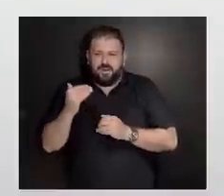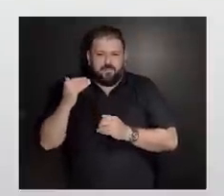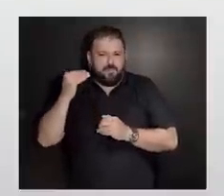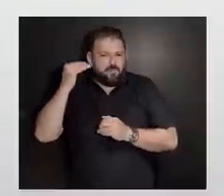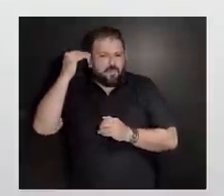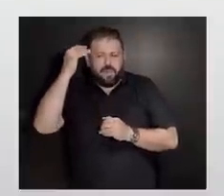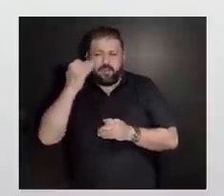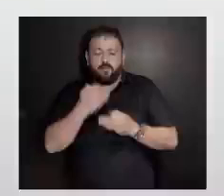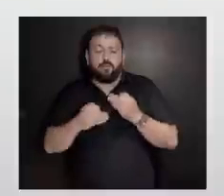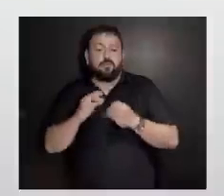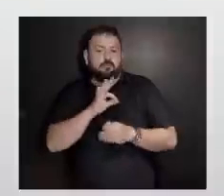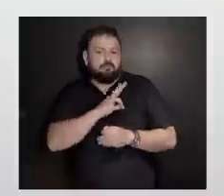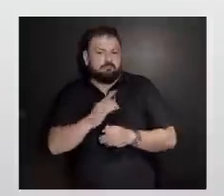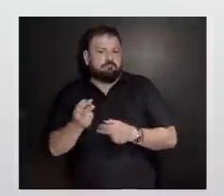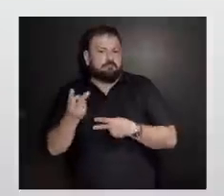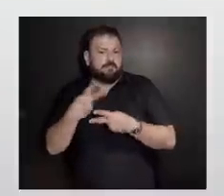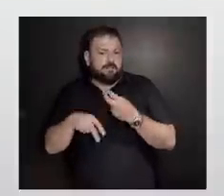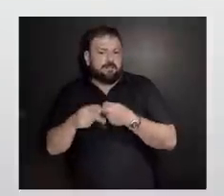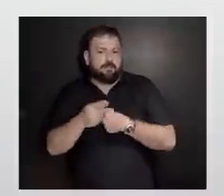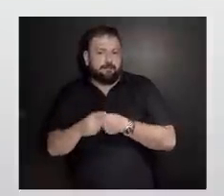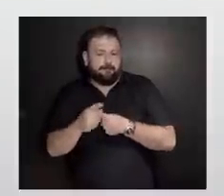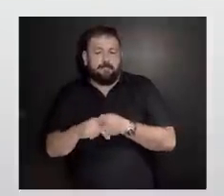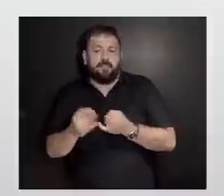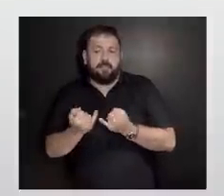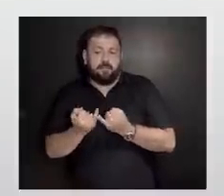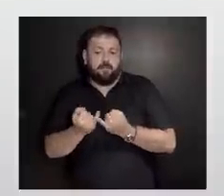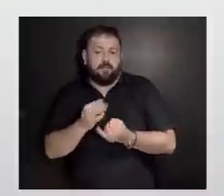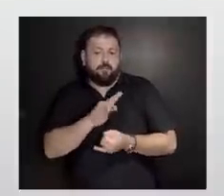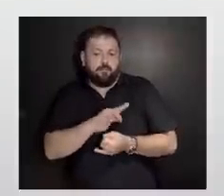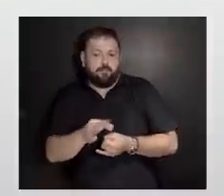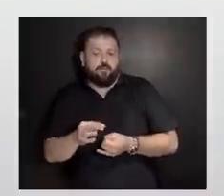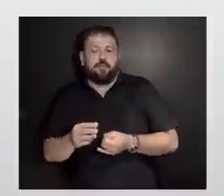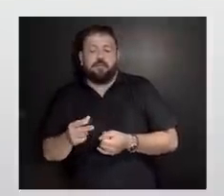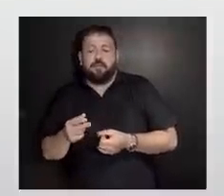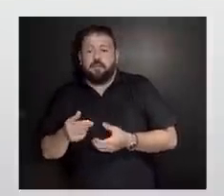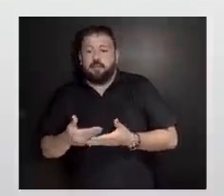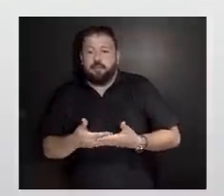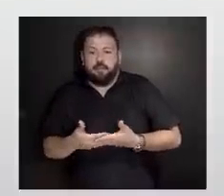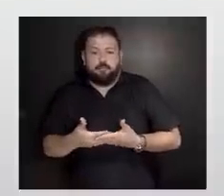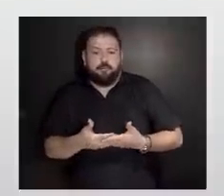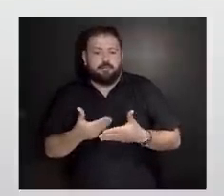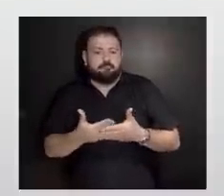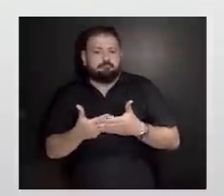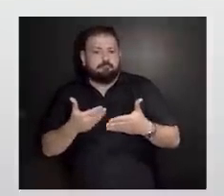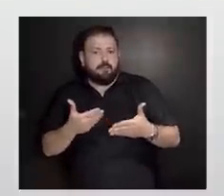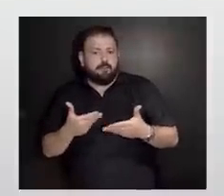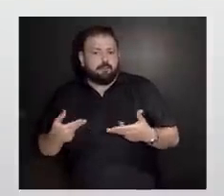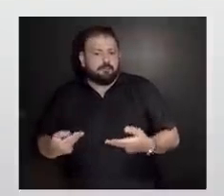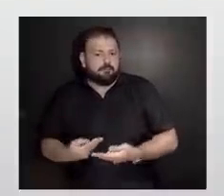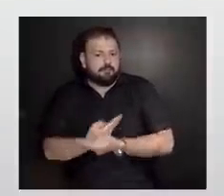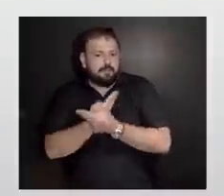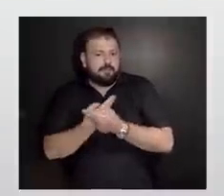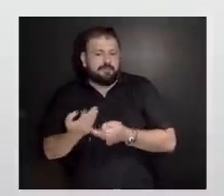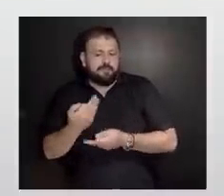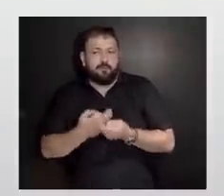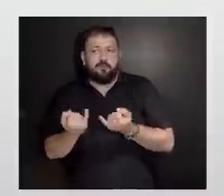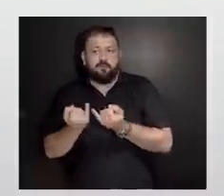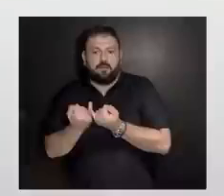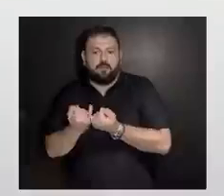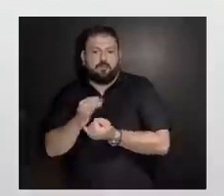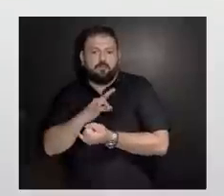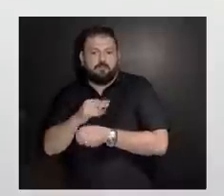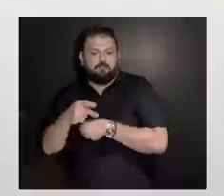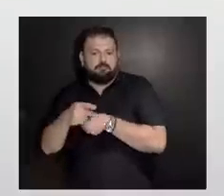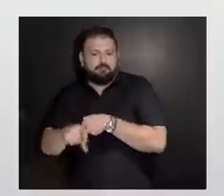puede poner en riesgo que el bebé nazca de manera prematura o que ponga en riesgo la vida tanto de la madre como del